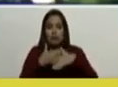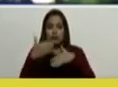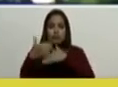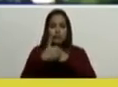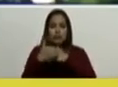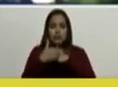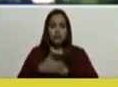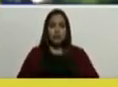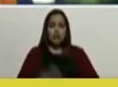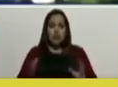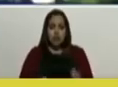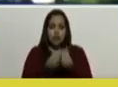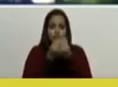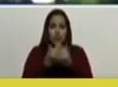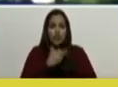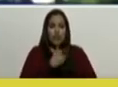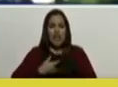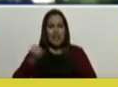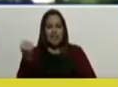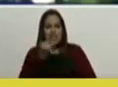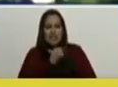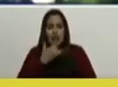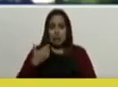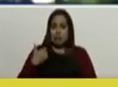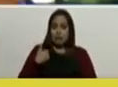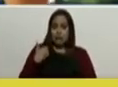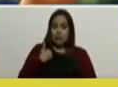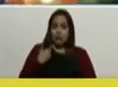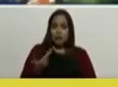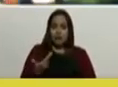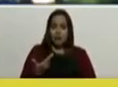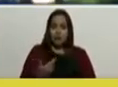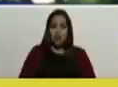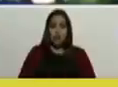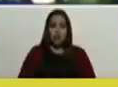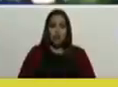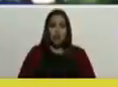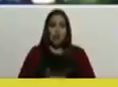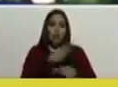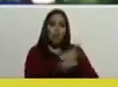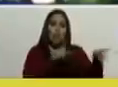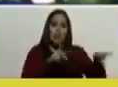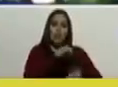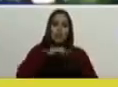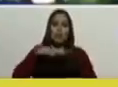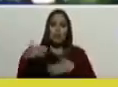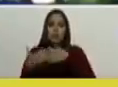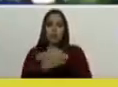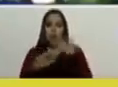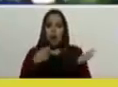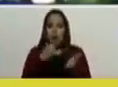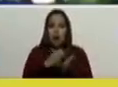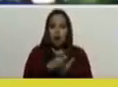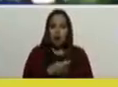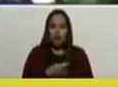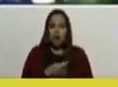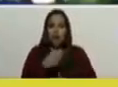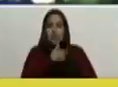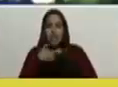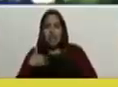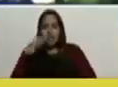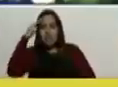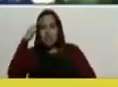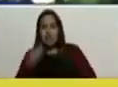eso, intentos de asesinarme, públicos, privados, amenazas de invasión